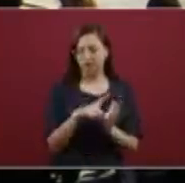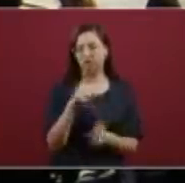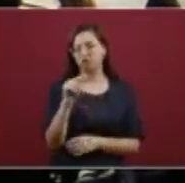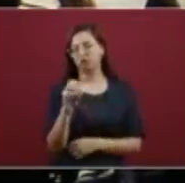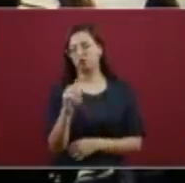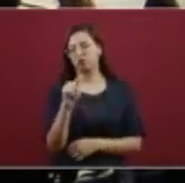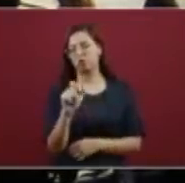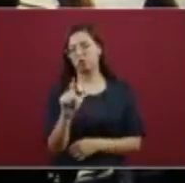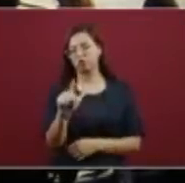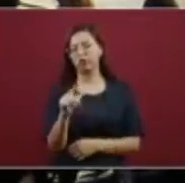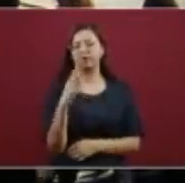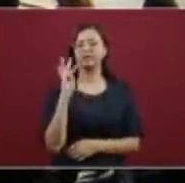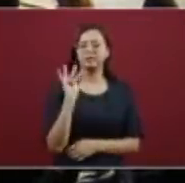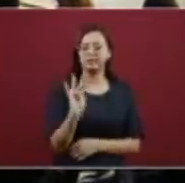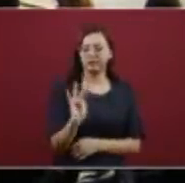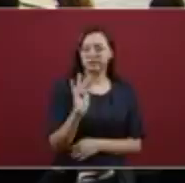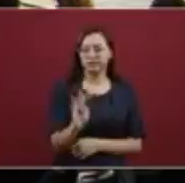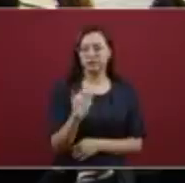Total